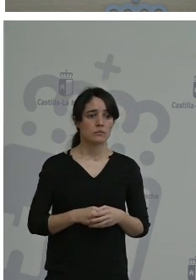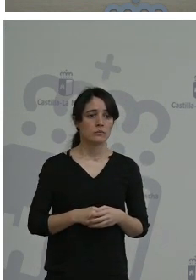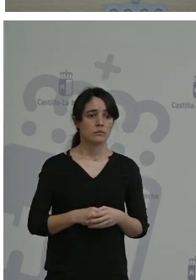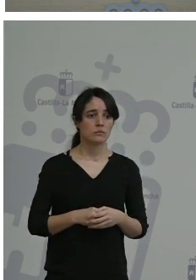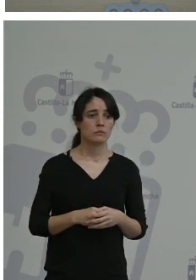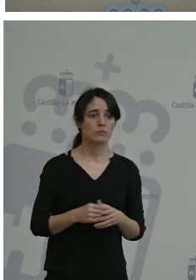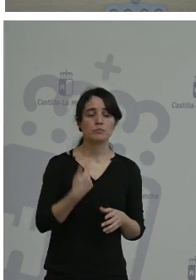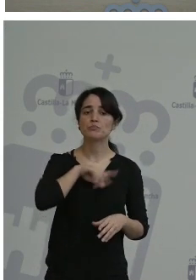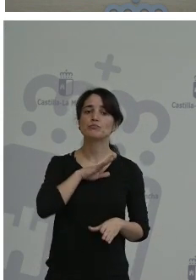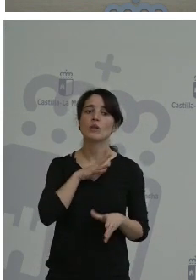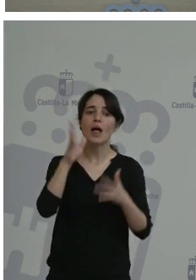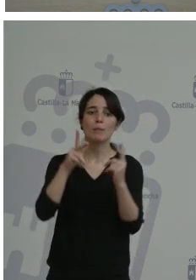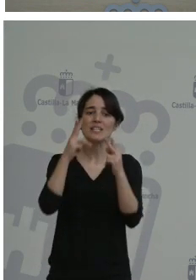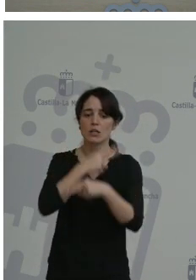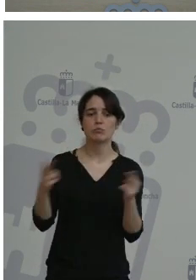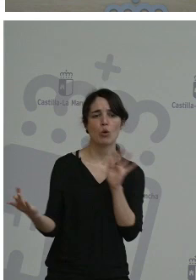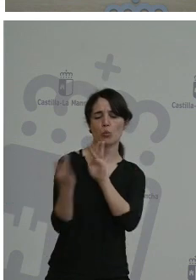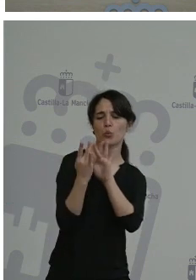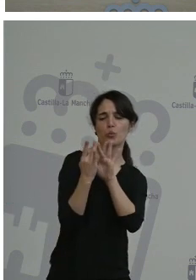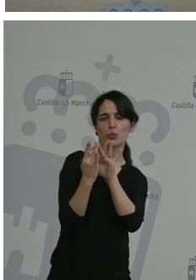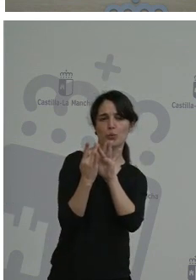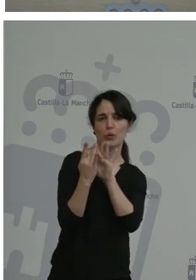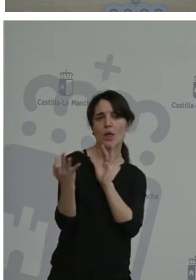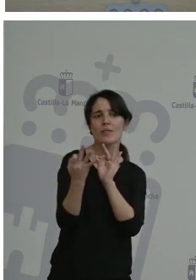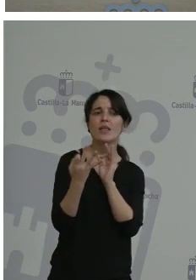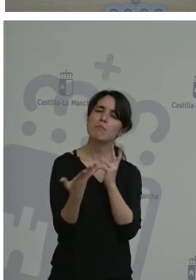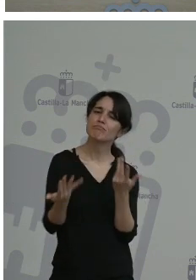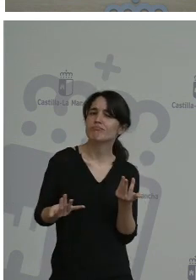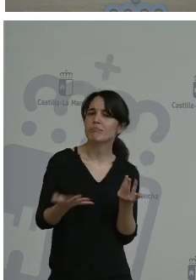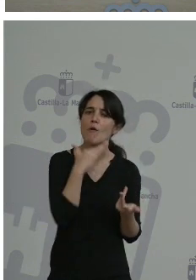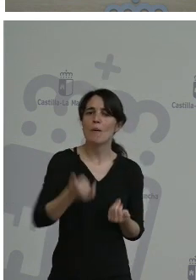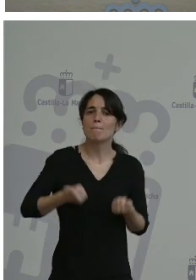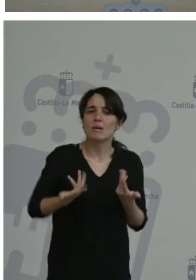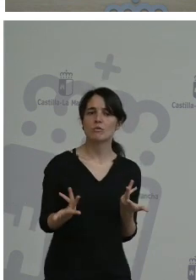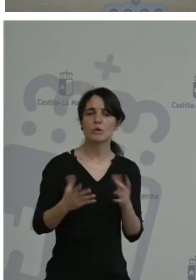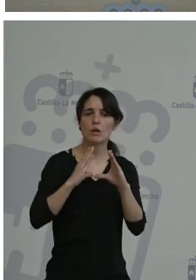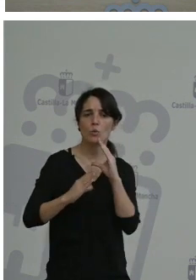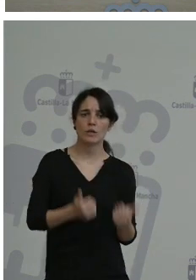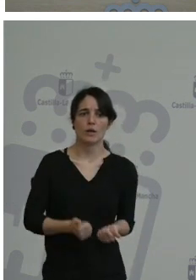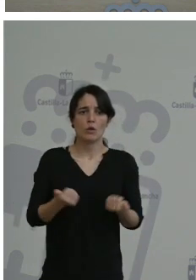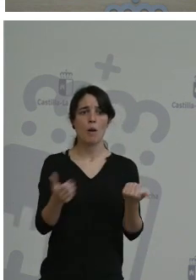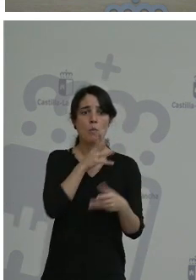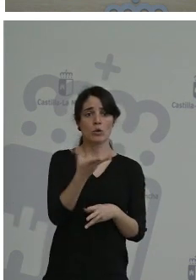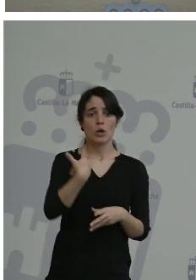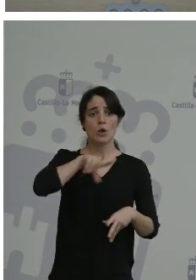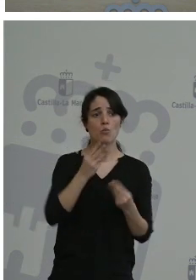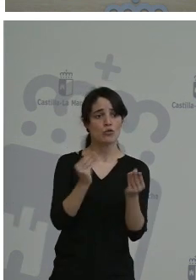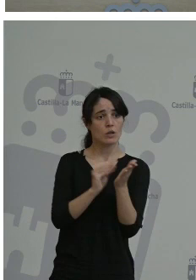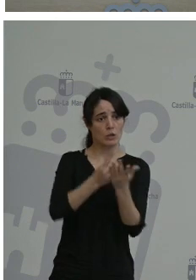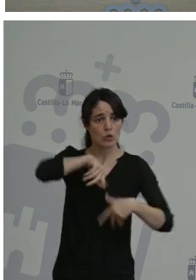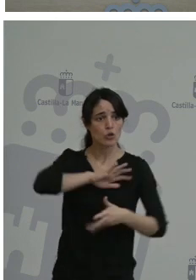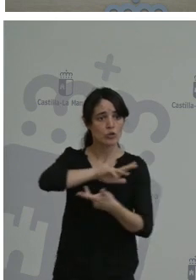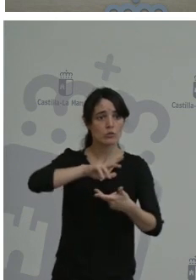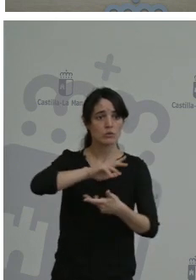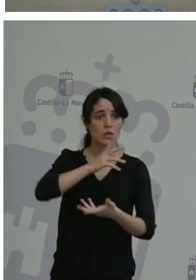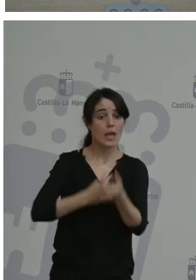con la Administración pública debería ser mucho más fluida, porque mucha de esta información nosotros la vamos a canalizar directamente a las personas